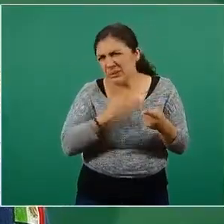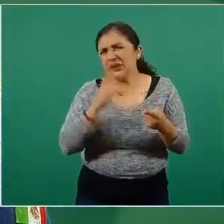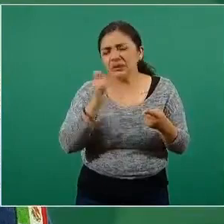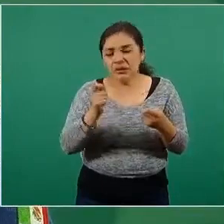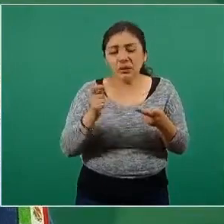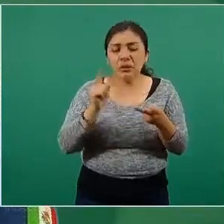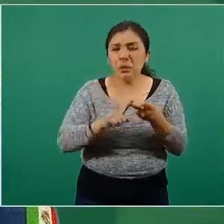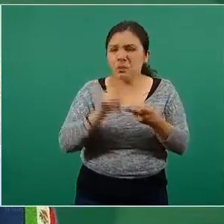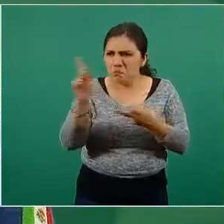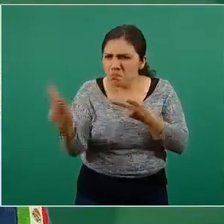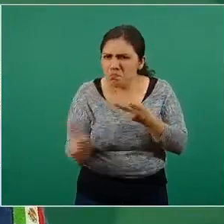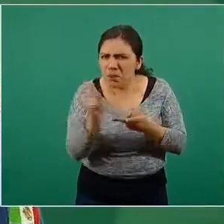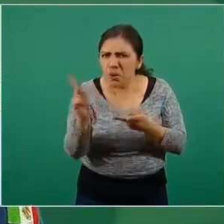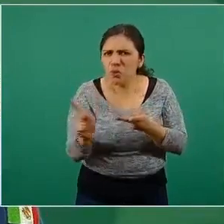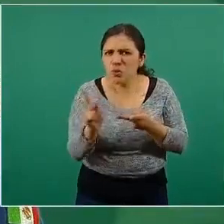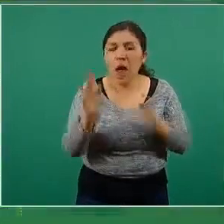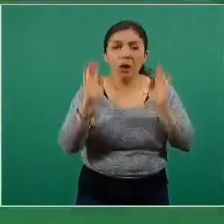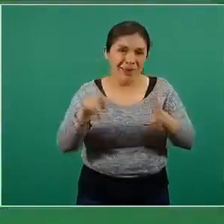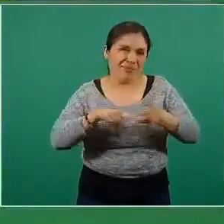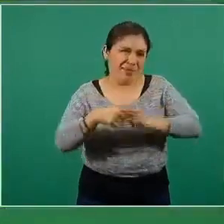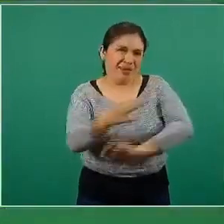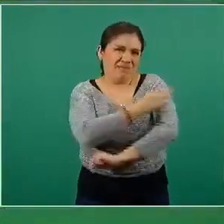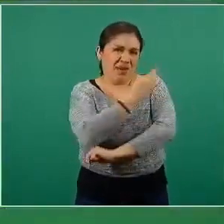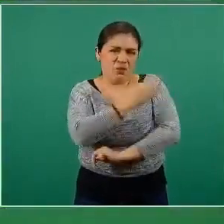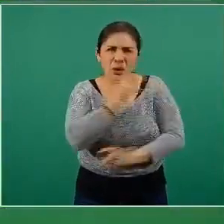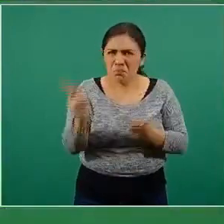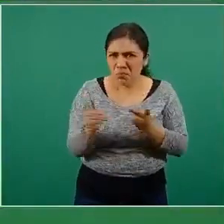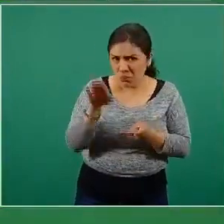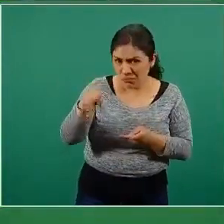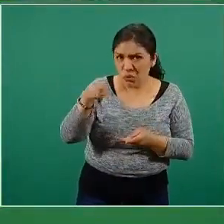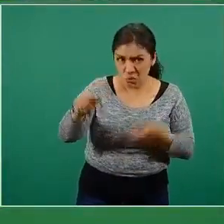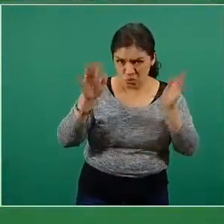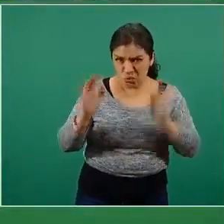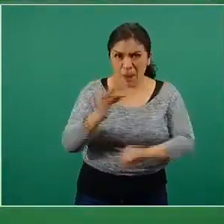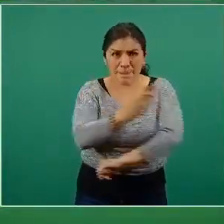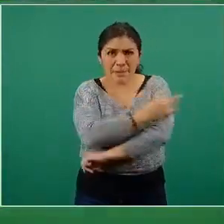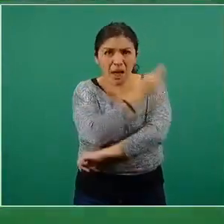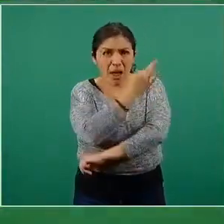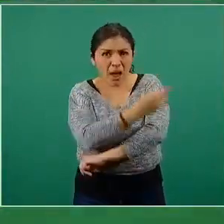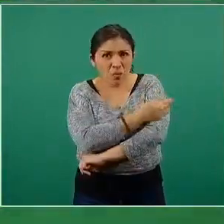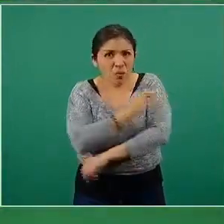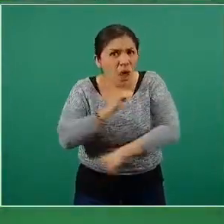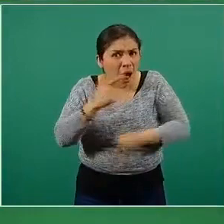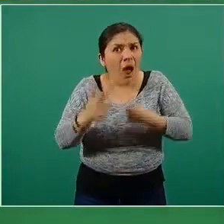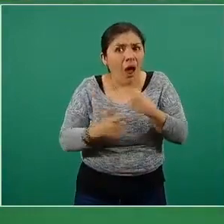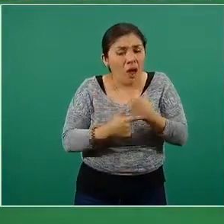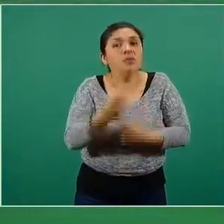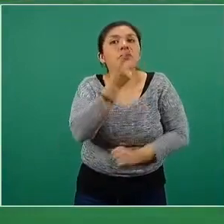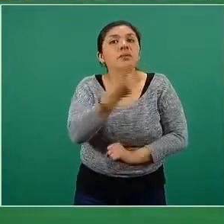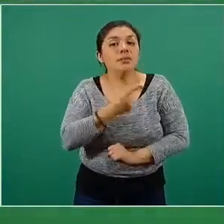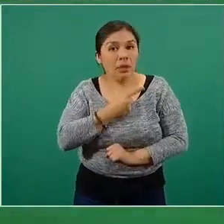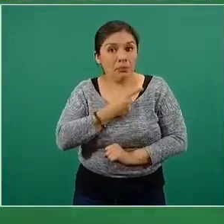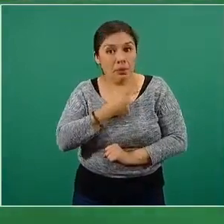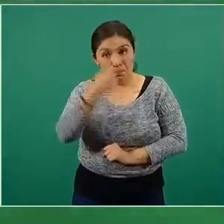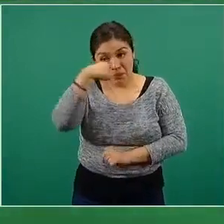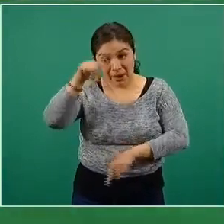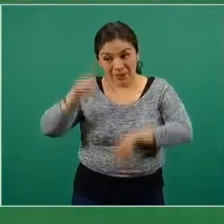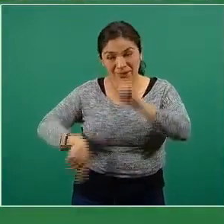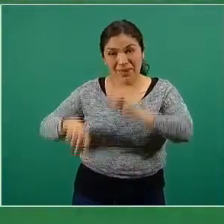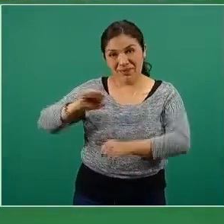se le interrogue, porque ya estamos vacunando, si la persona recibió vacuna contra